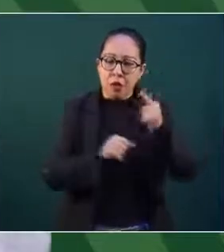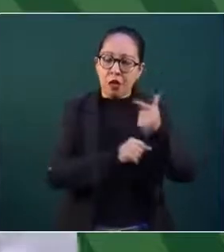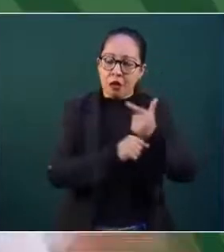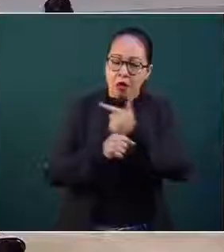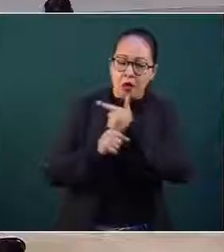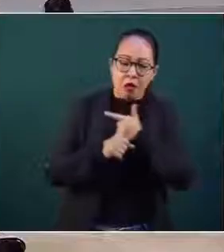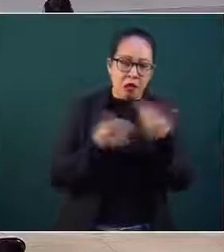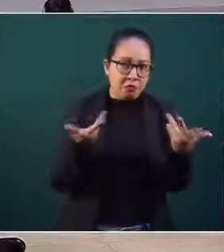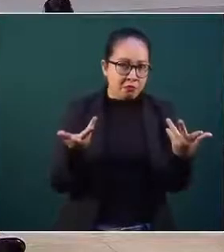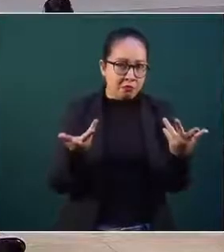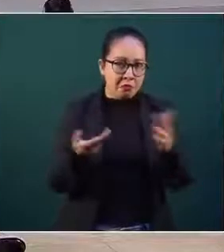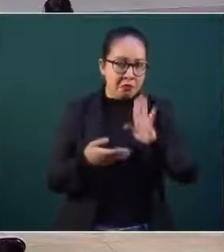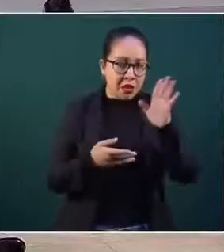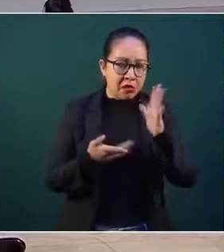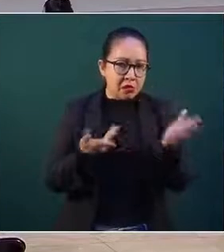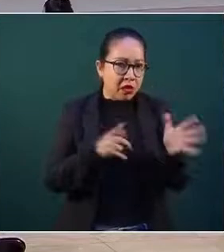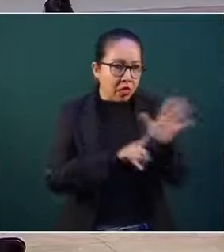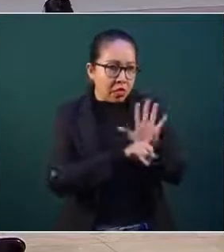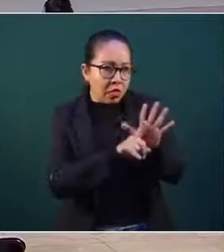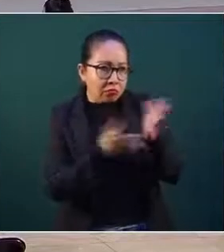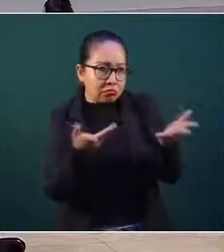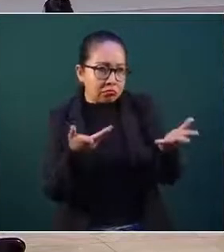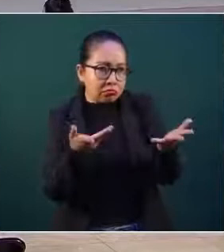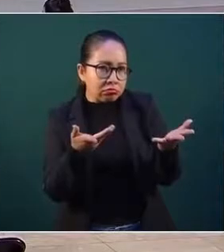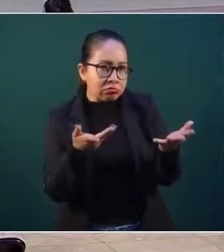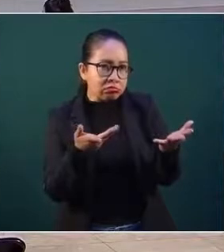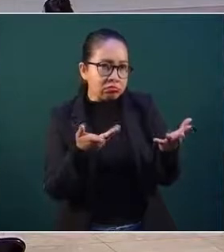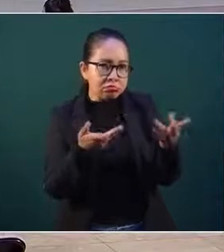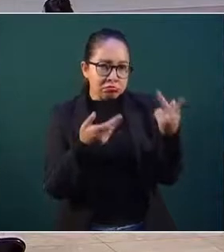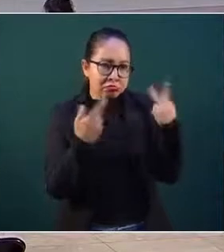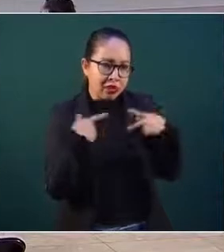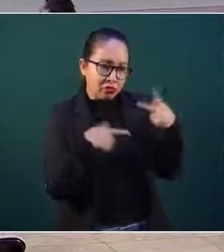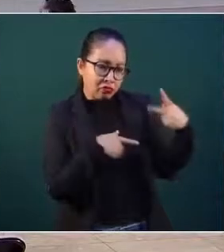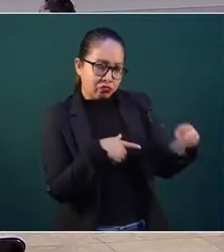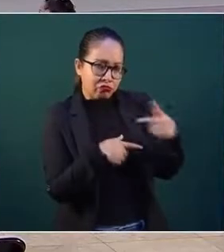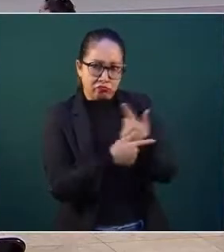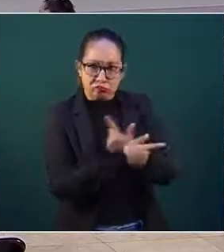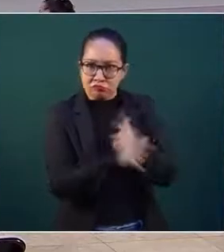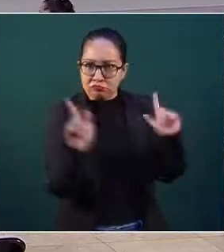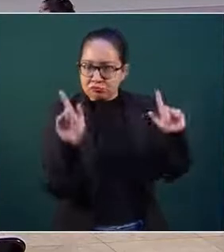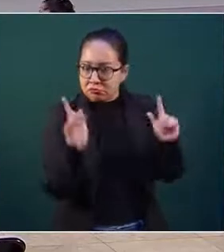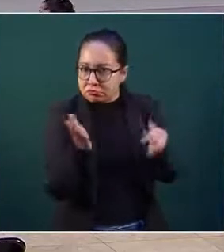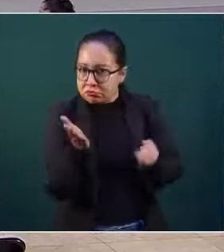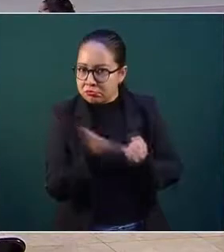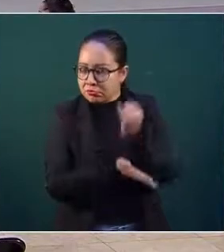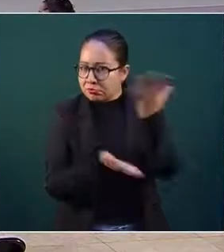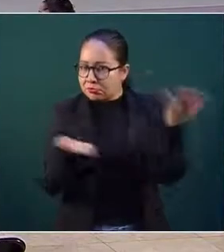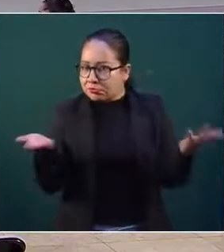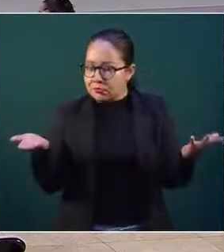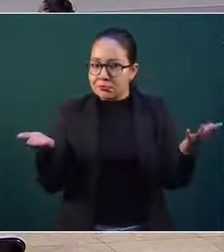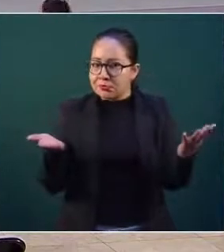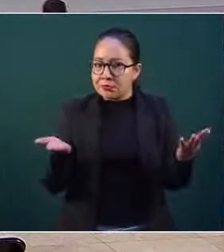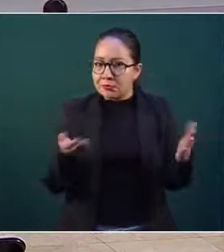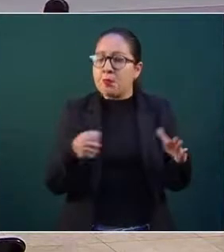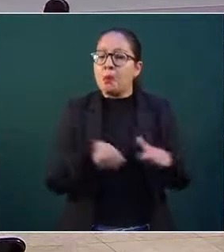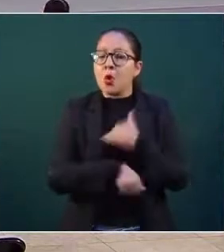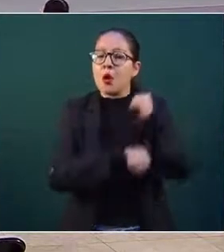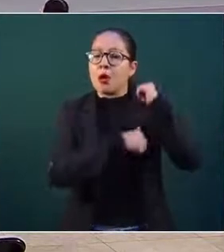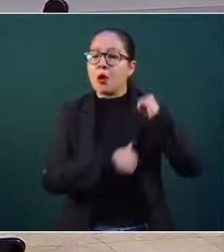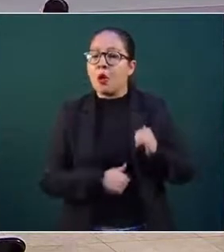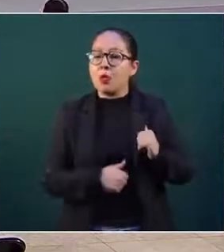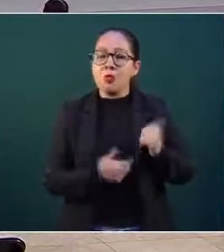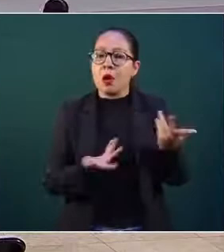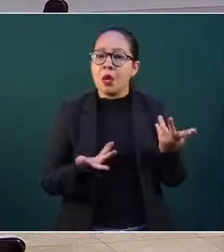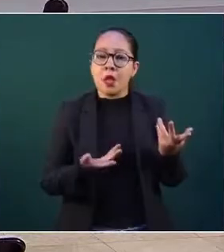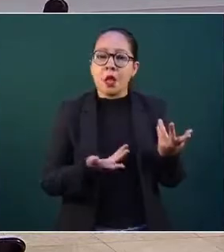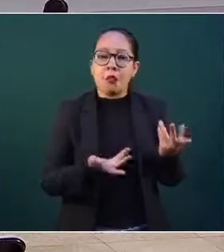¿Por qué no le dejamos eso a la gente? ¿Por qué tiene que ser la autoridad la que le